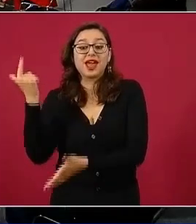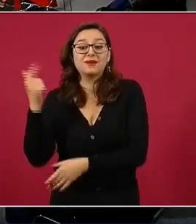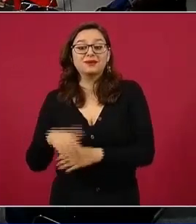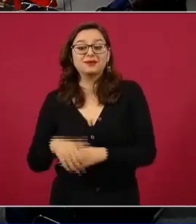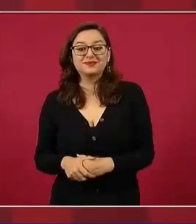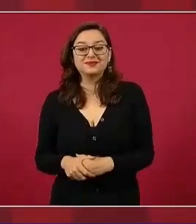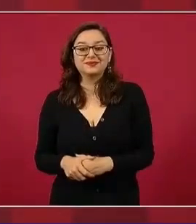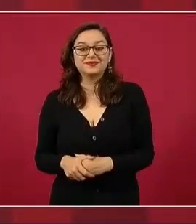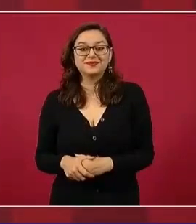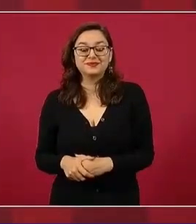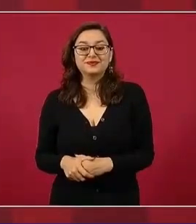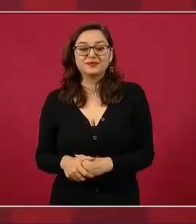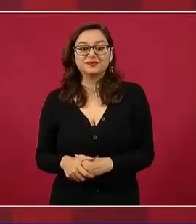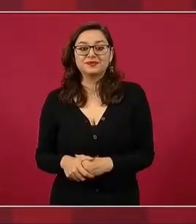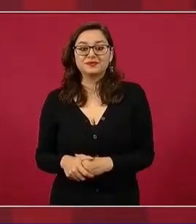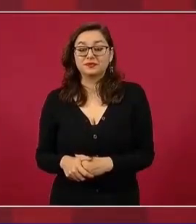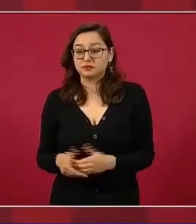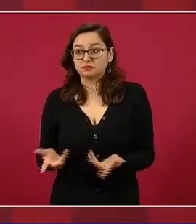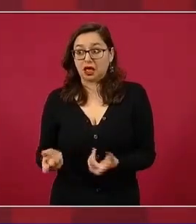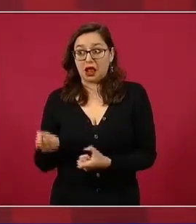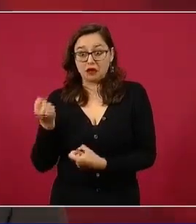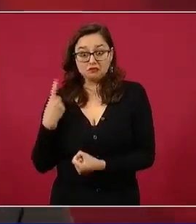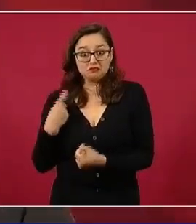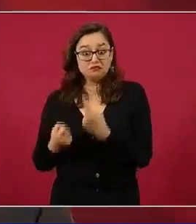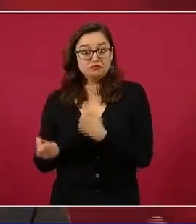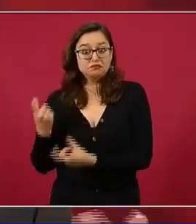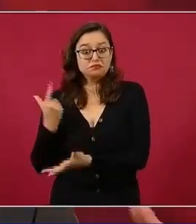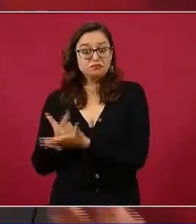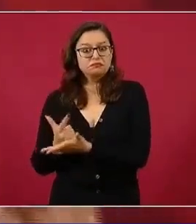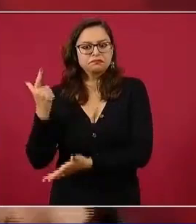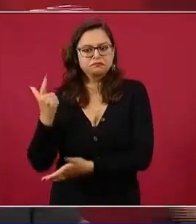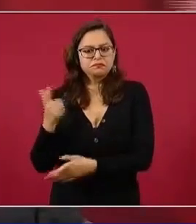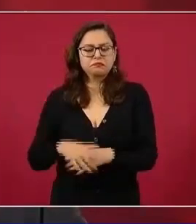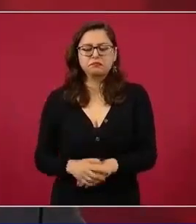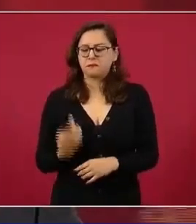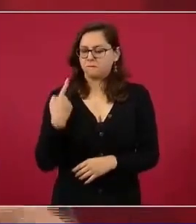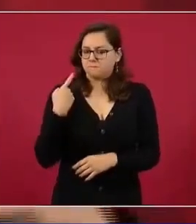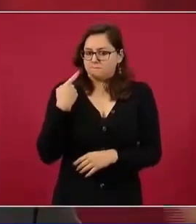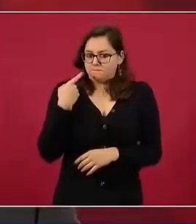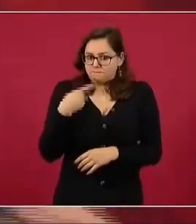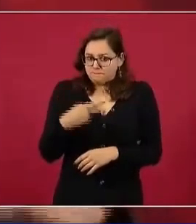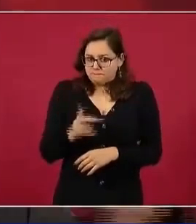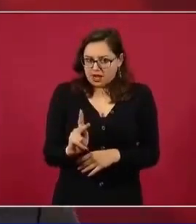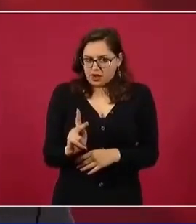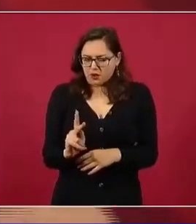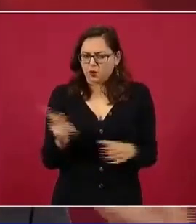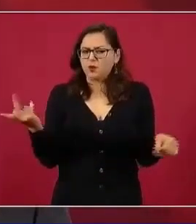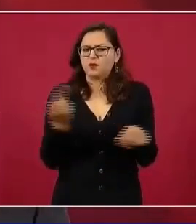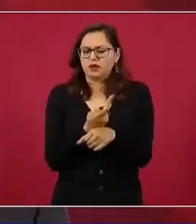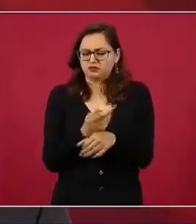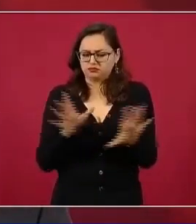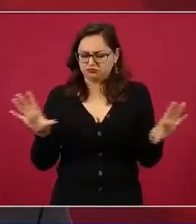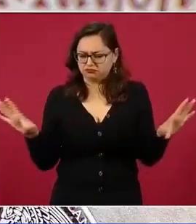en la minoría, pero puede ser grave. Sin embargo, cuando uno considera la perspectiva poblacional,